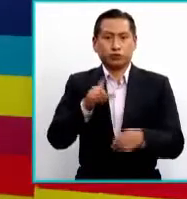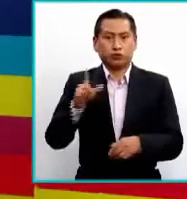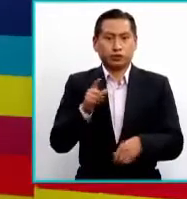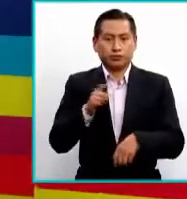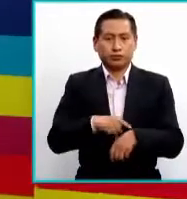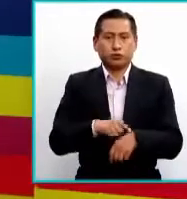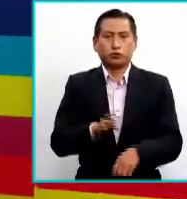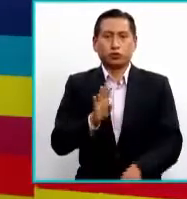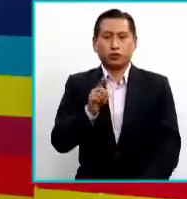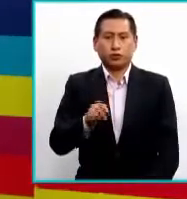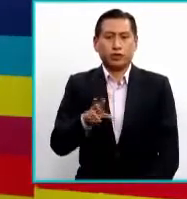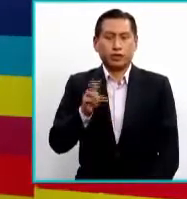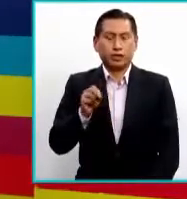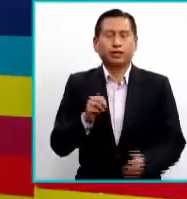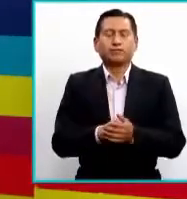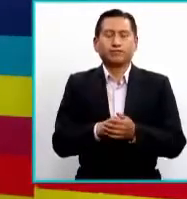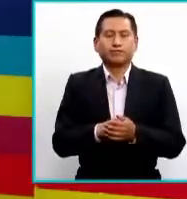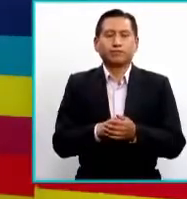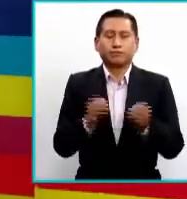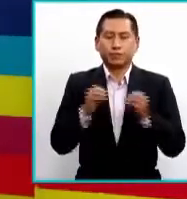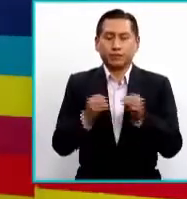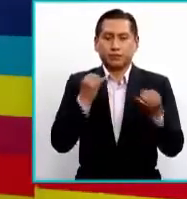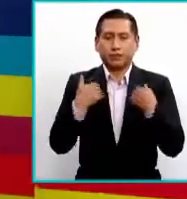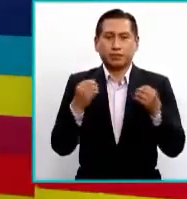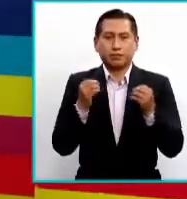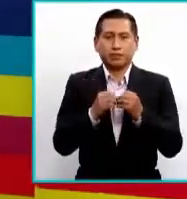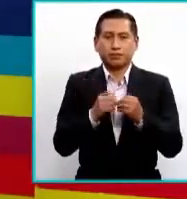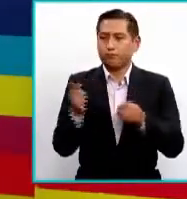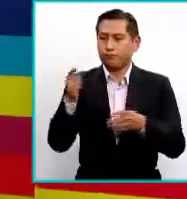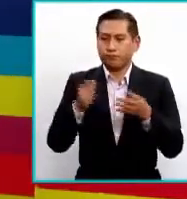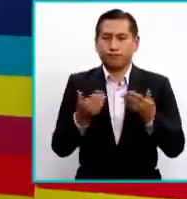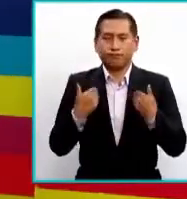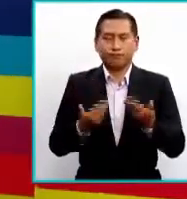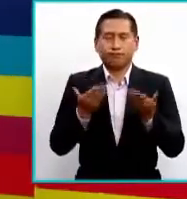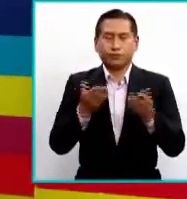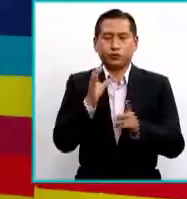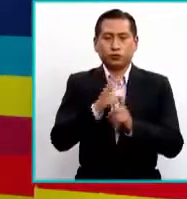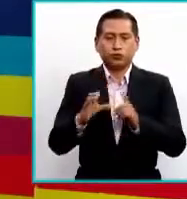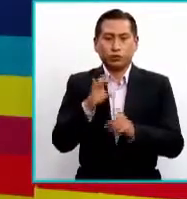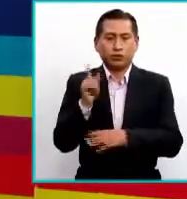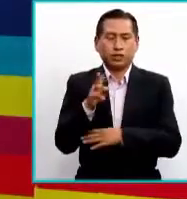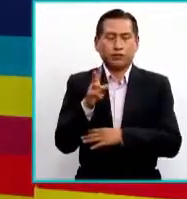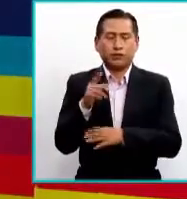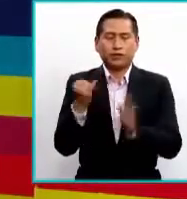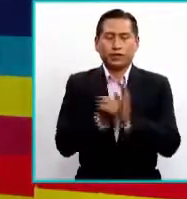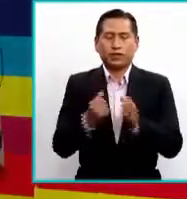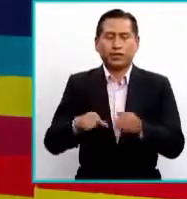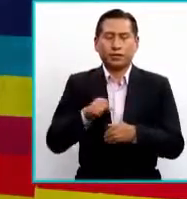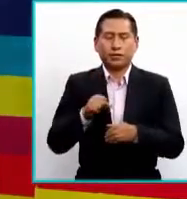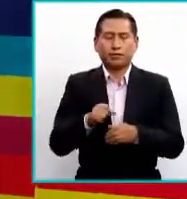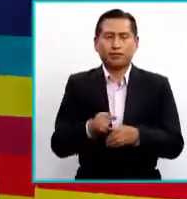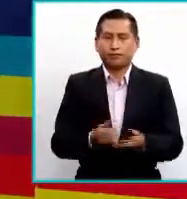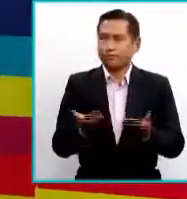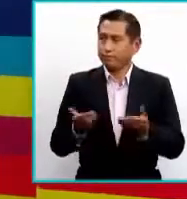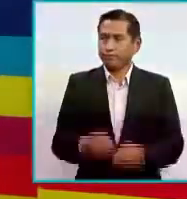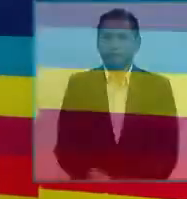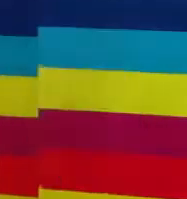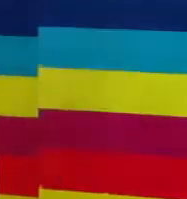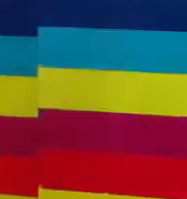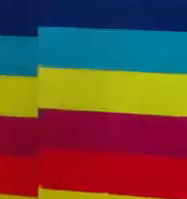lunes a partir de las 4:30 de la tarde con más información y con otros detalles acá en Culturas BTV, la identidad del alma. Chicos.